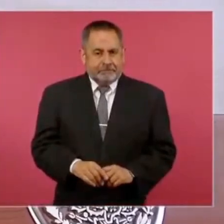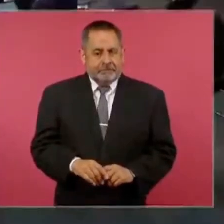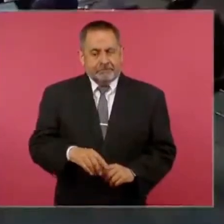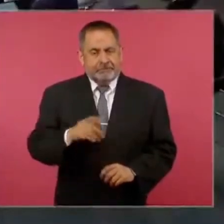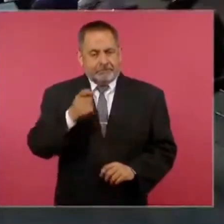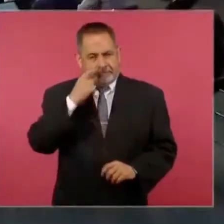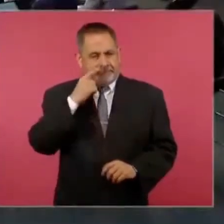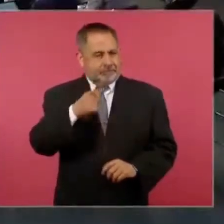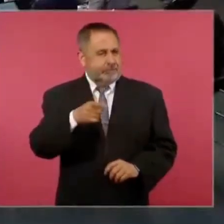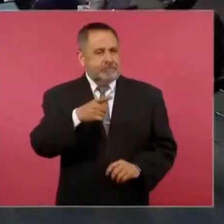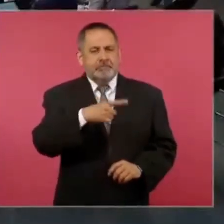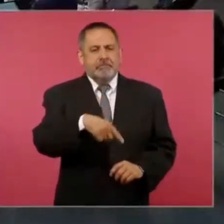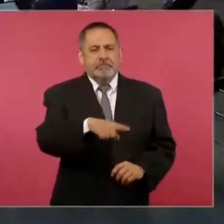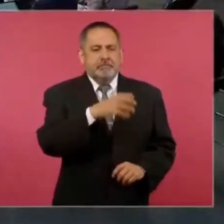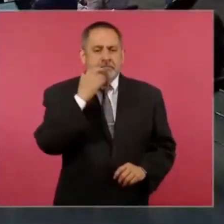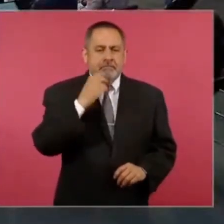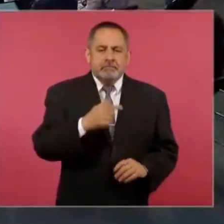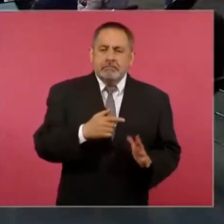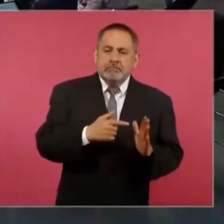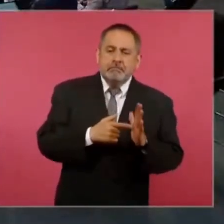mostrar